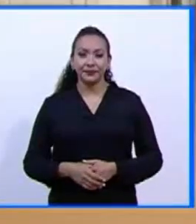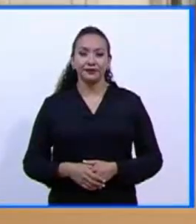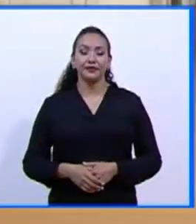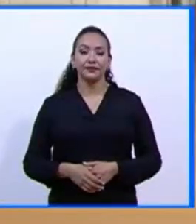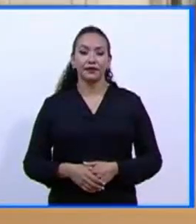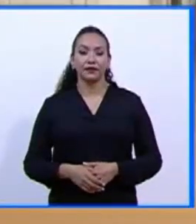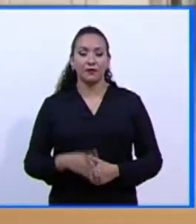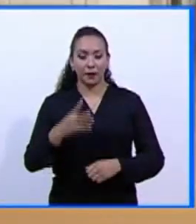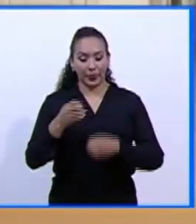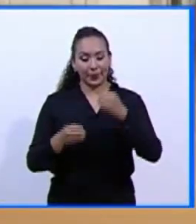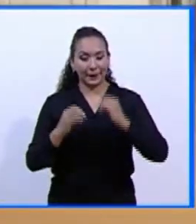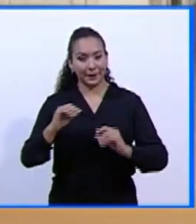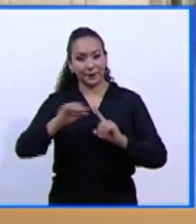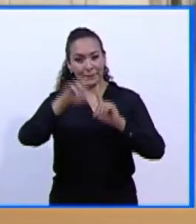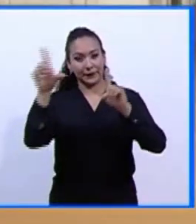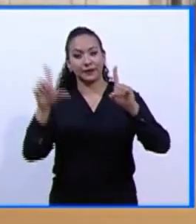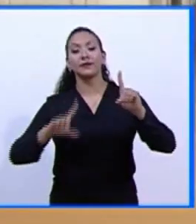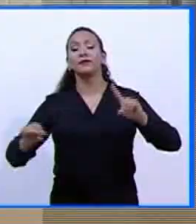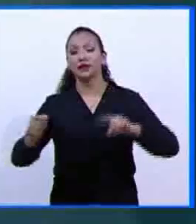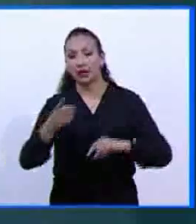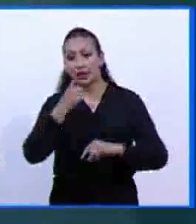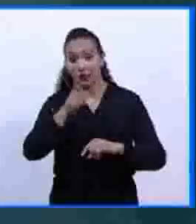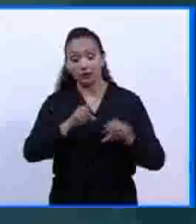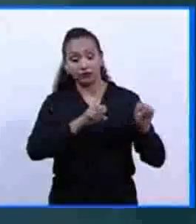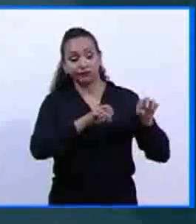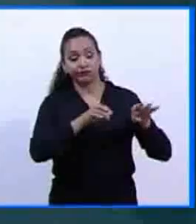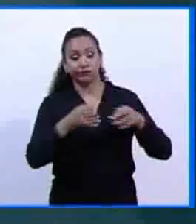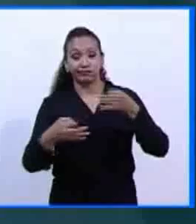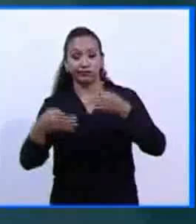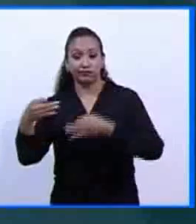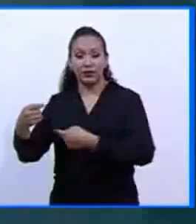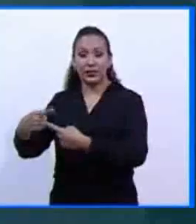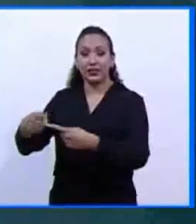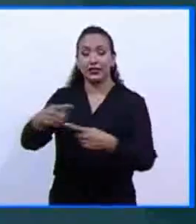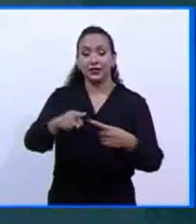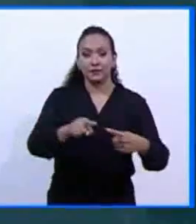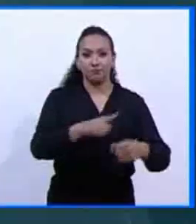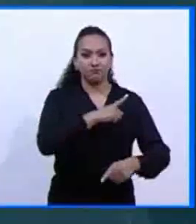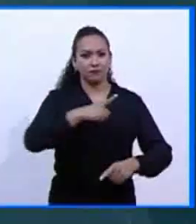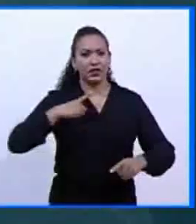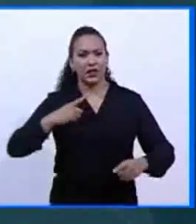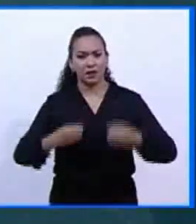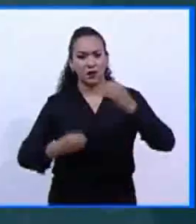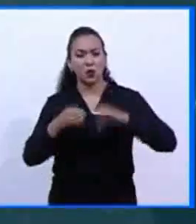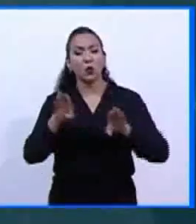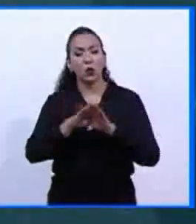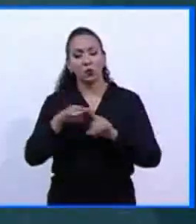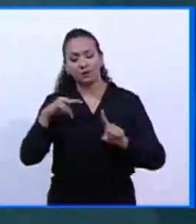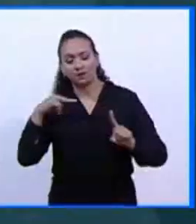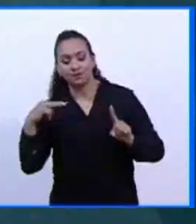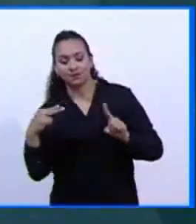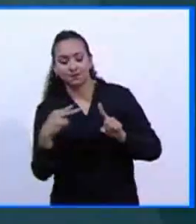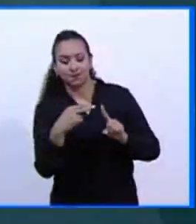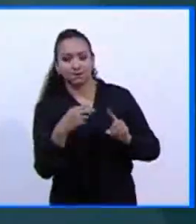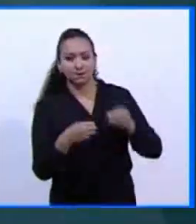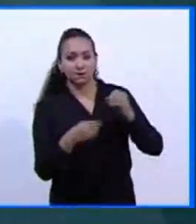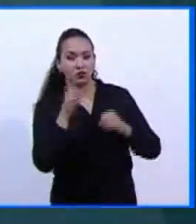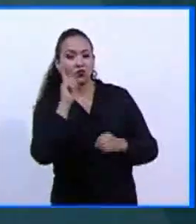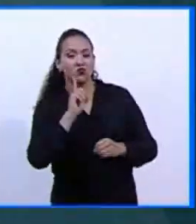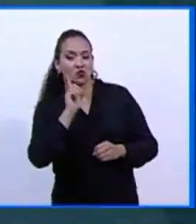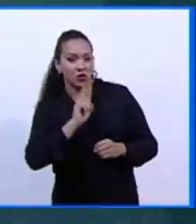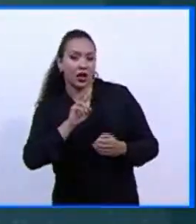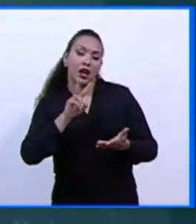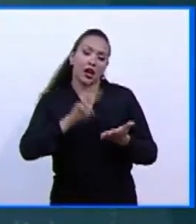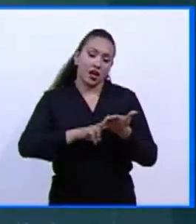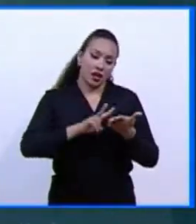La Suprema Corte ha determinado que los órganos jurisdiccionales deben aplicar la perspectiva de género como herramienta para determinar